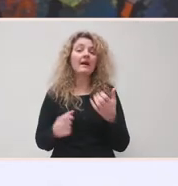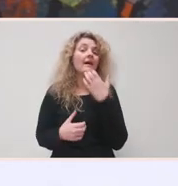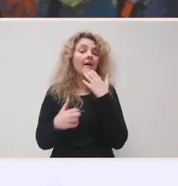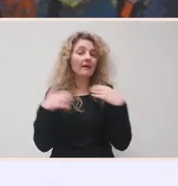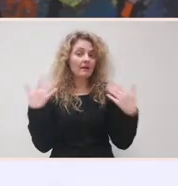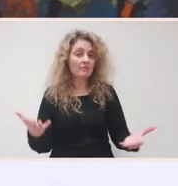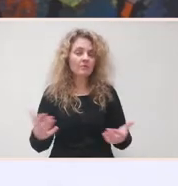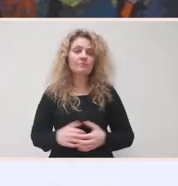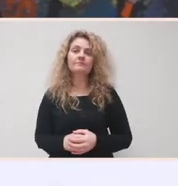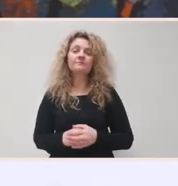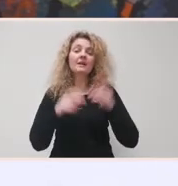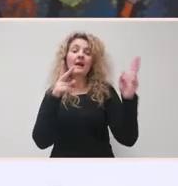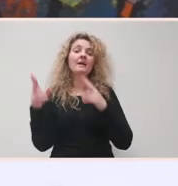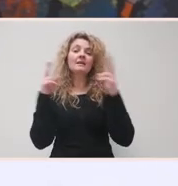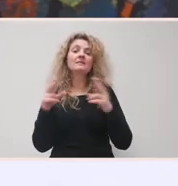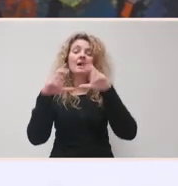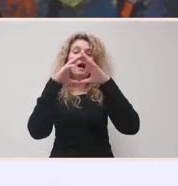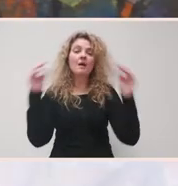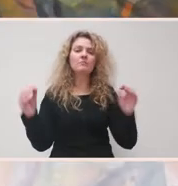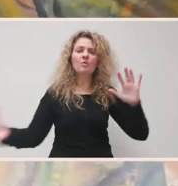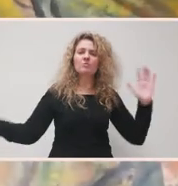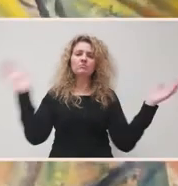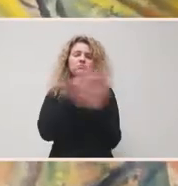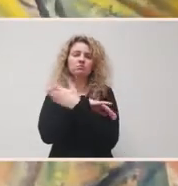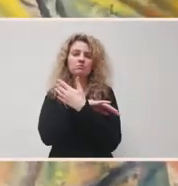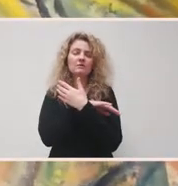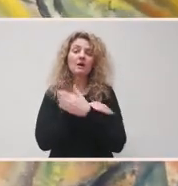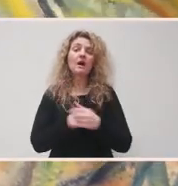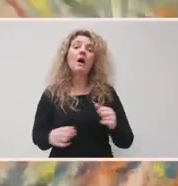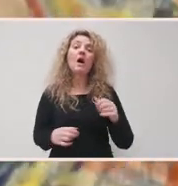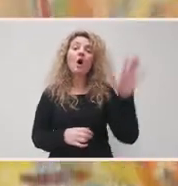de torca a ese orientalismo que viña arrastrando dende os comezos.